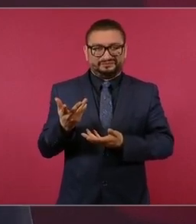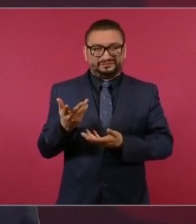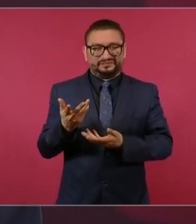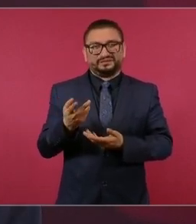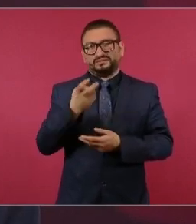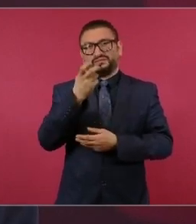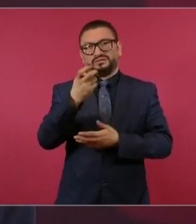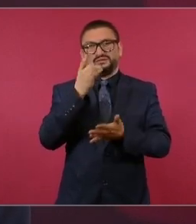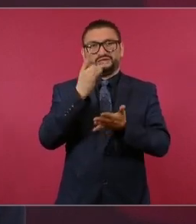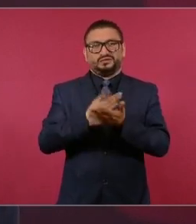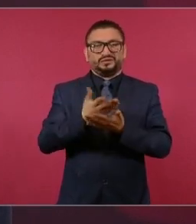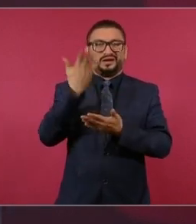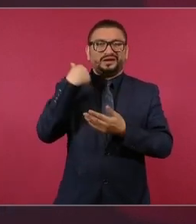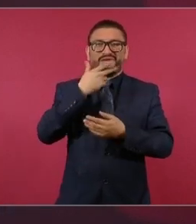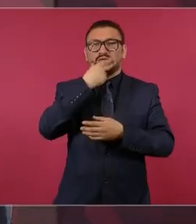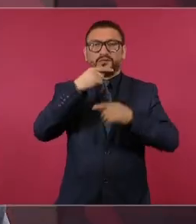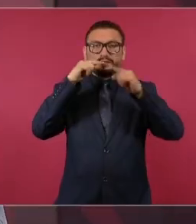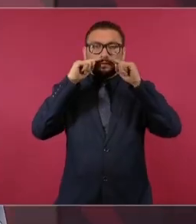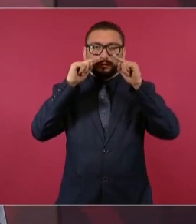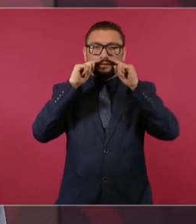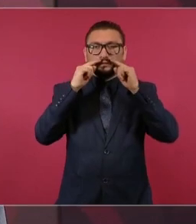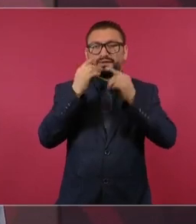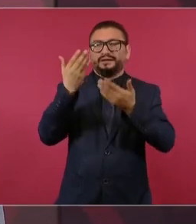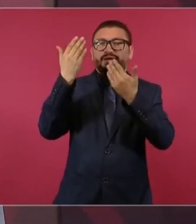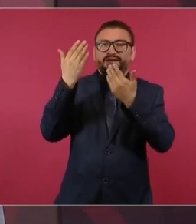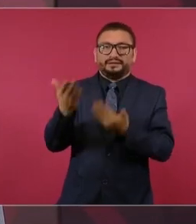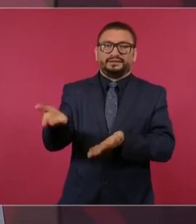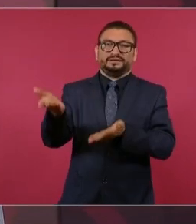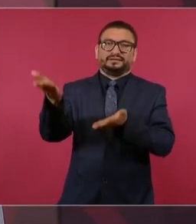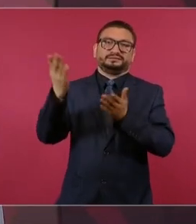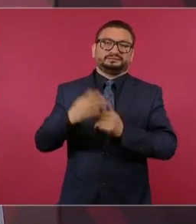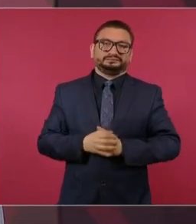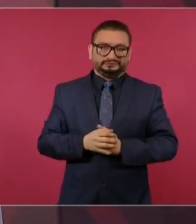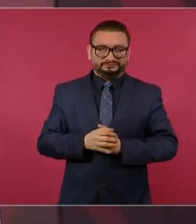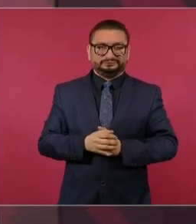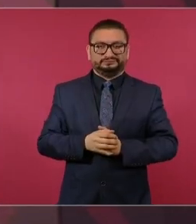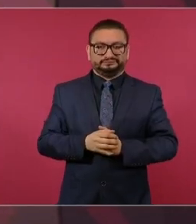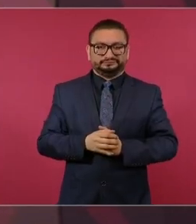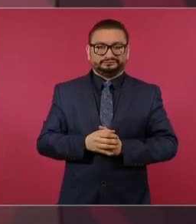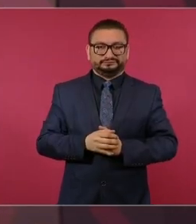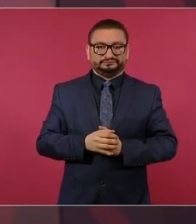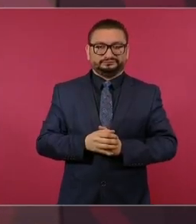como diría Cantinflas, ahí está el detalle.